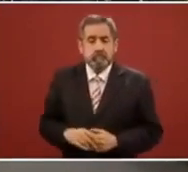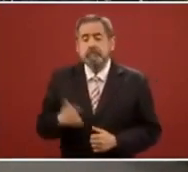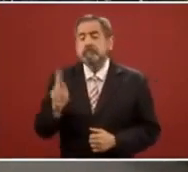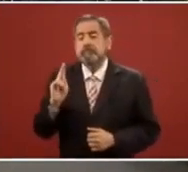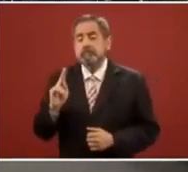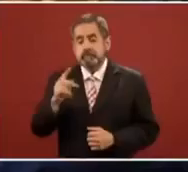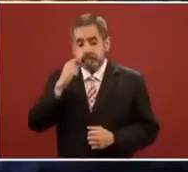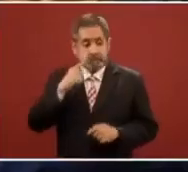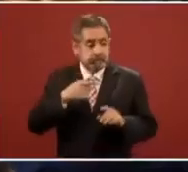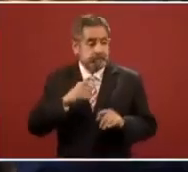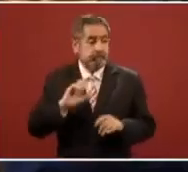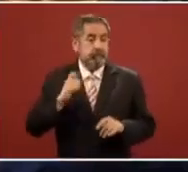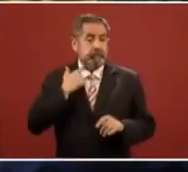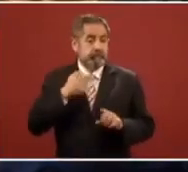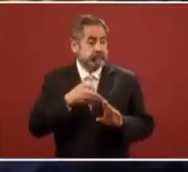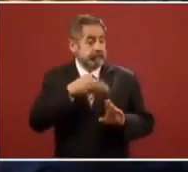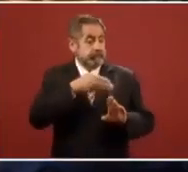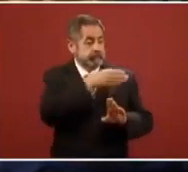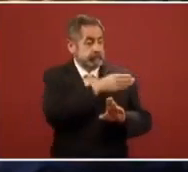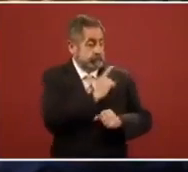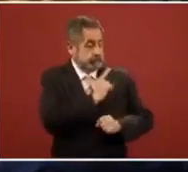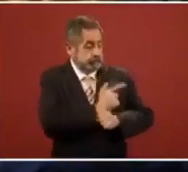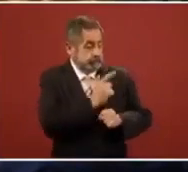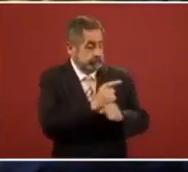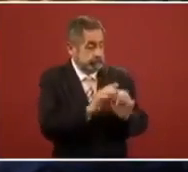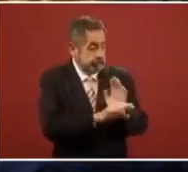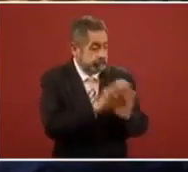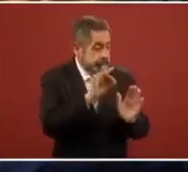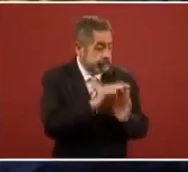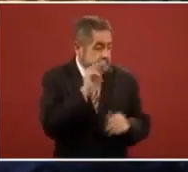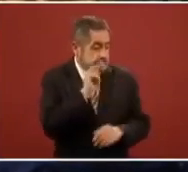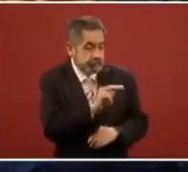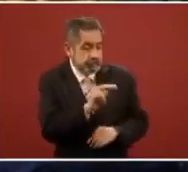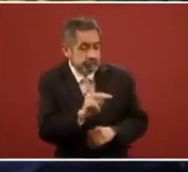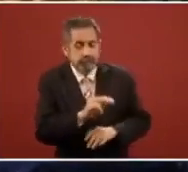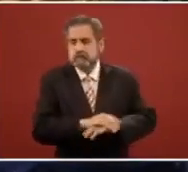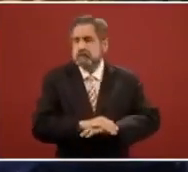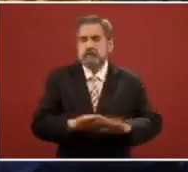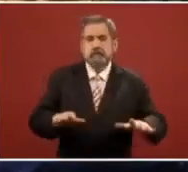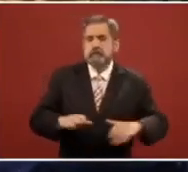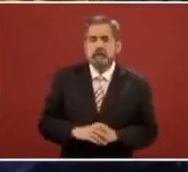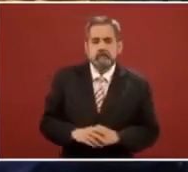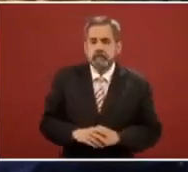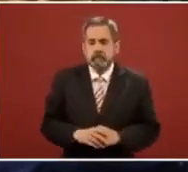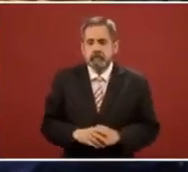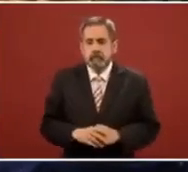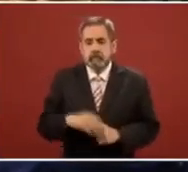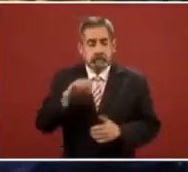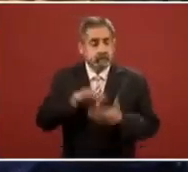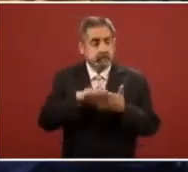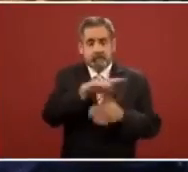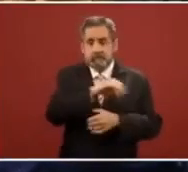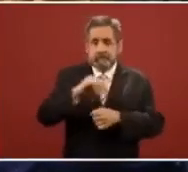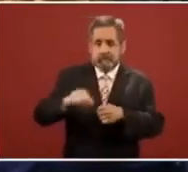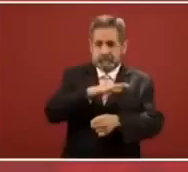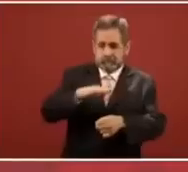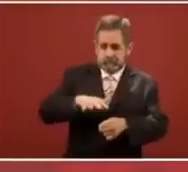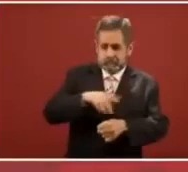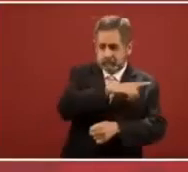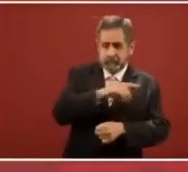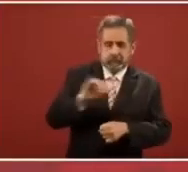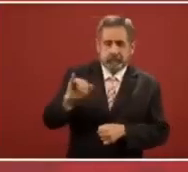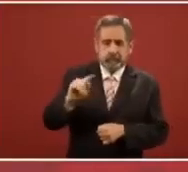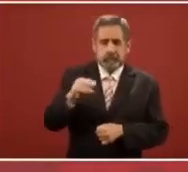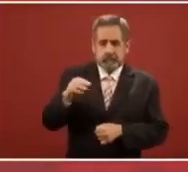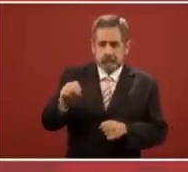donde hay antecedentes, ya lo estamos haciendo, hubieron licitaciones en el Istmo, se hicieron